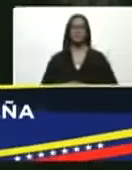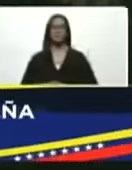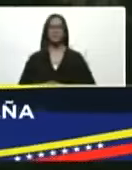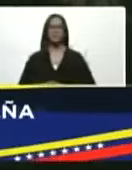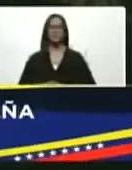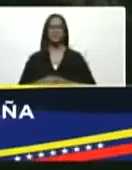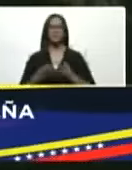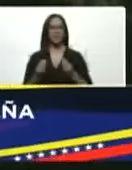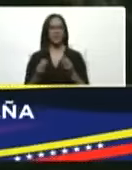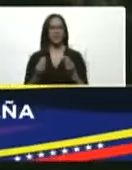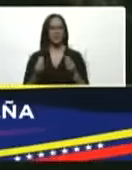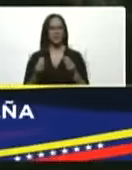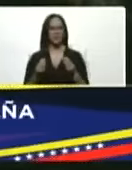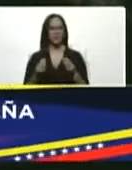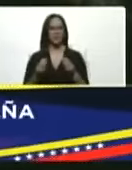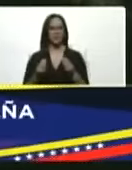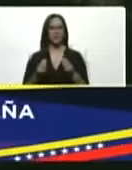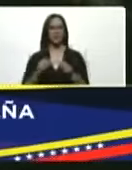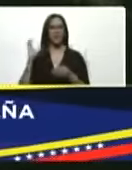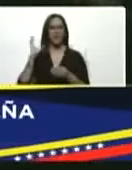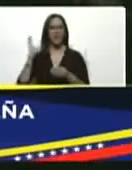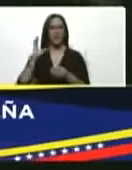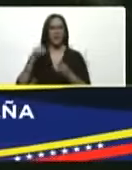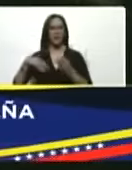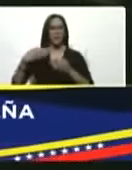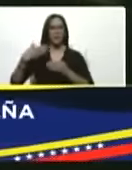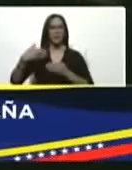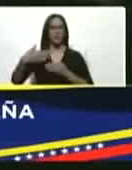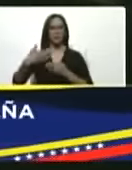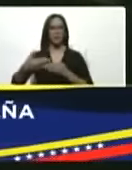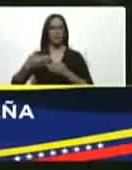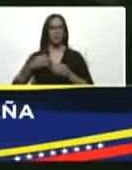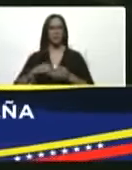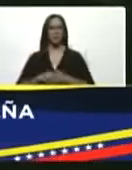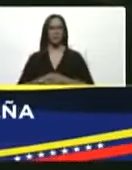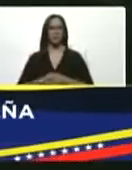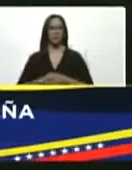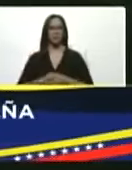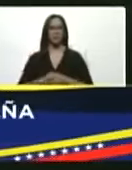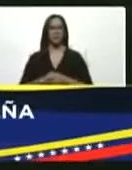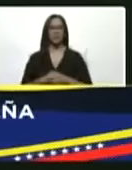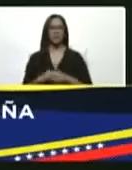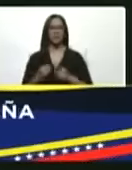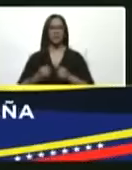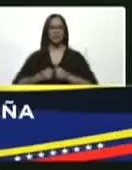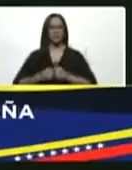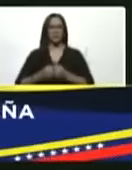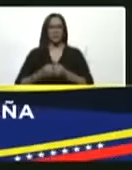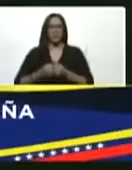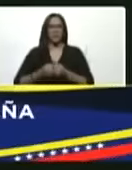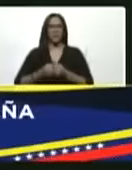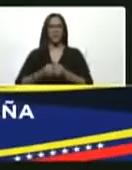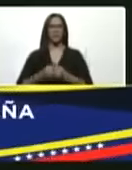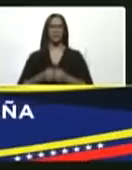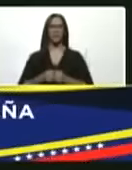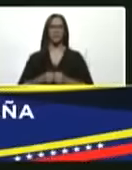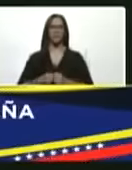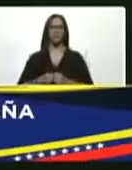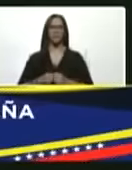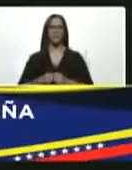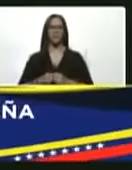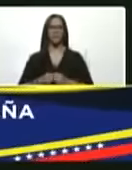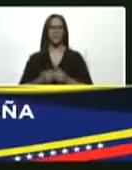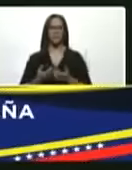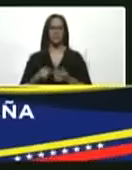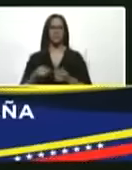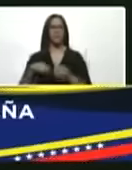de Caracas y más allá, como dice la canción de Ilan Chester, de Petare a la Pastora y más